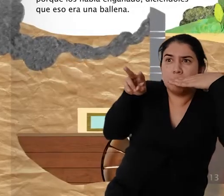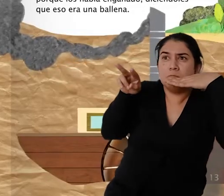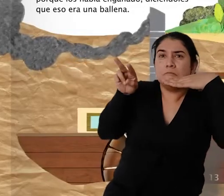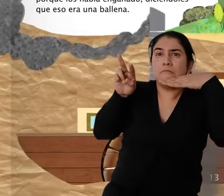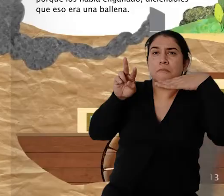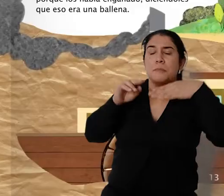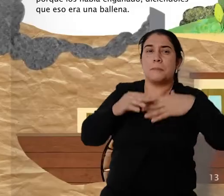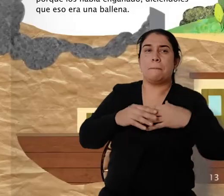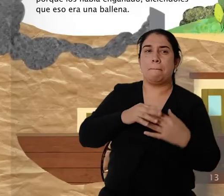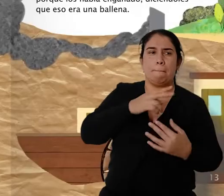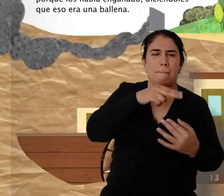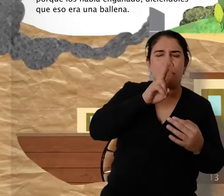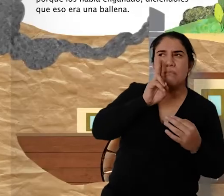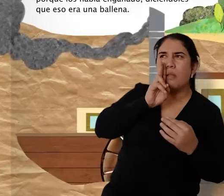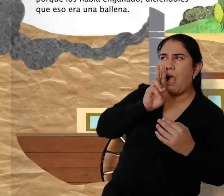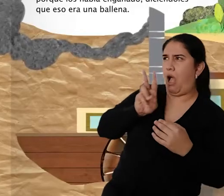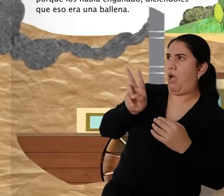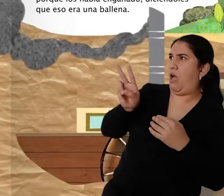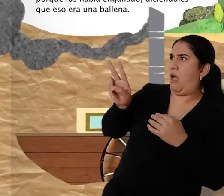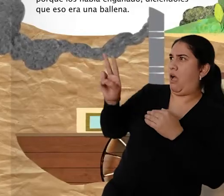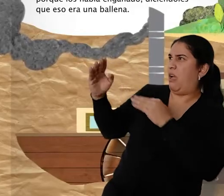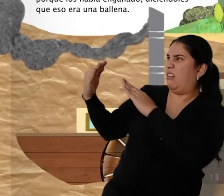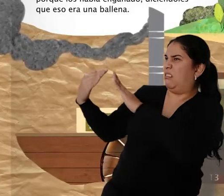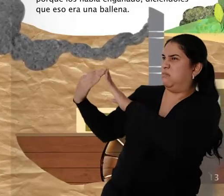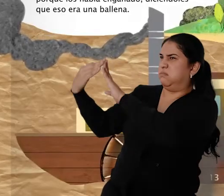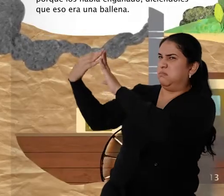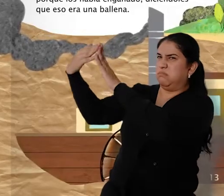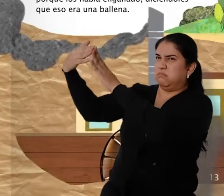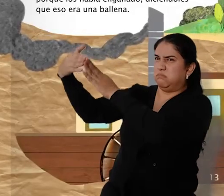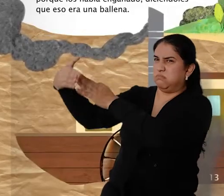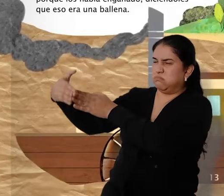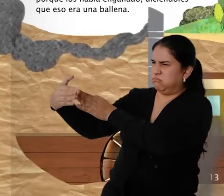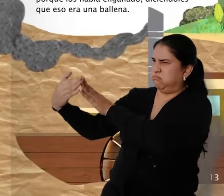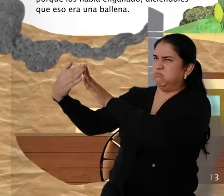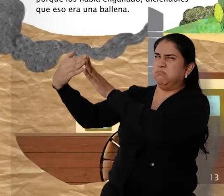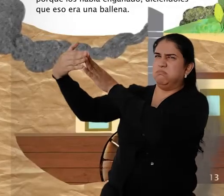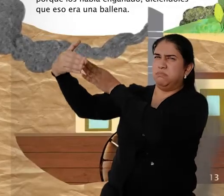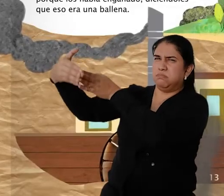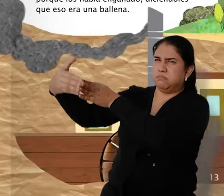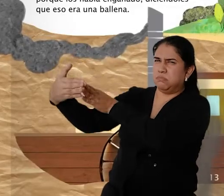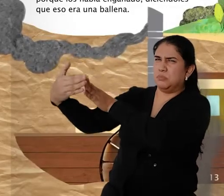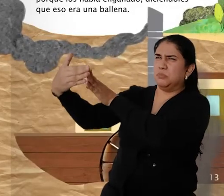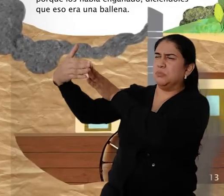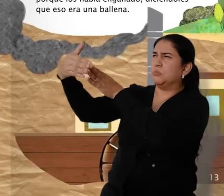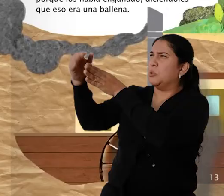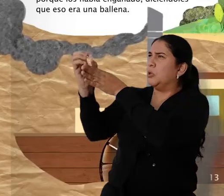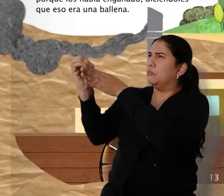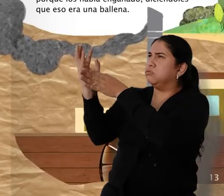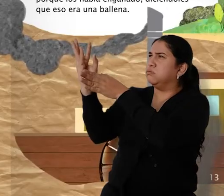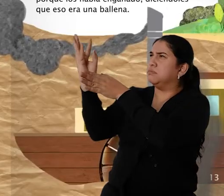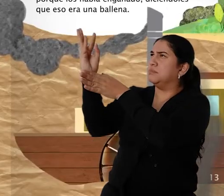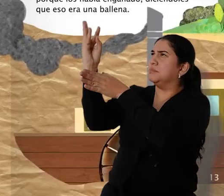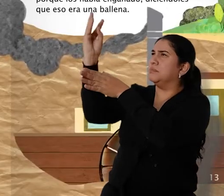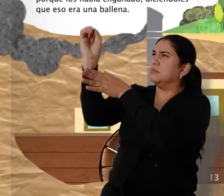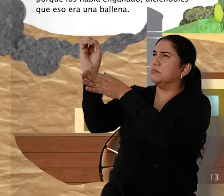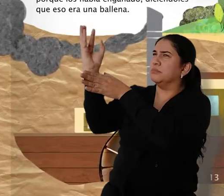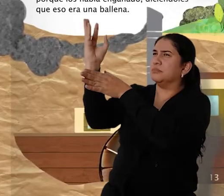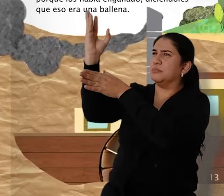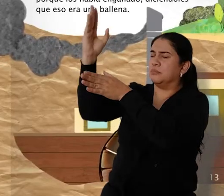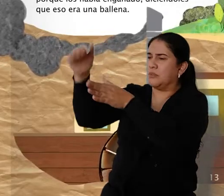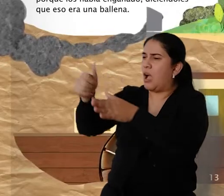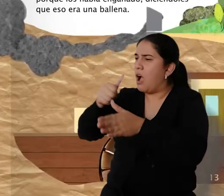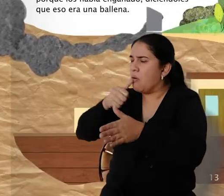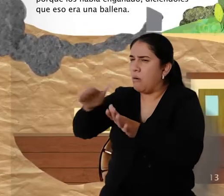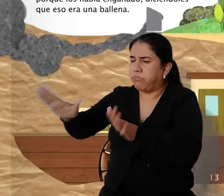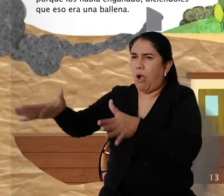Y así vieron pasar delante de ellos aquella cosa inmensa, llena de humo y golpeando el agua, que era un vapor